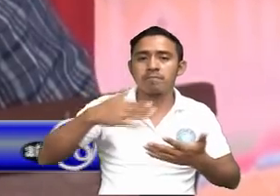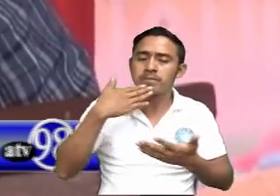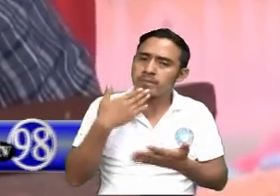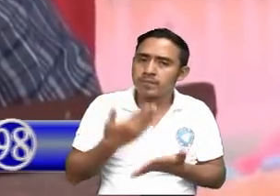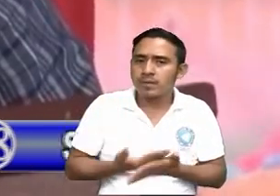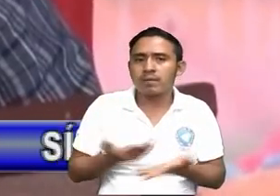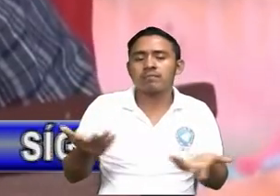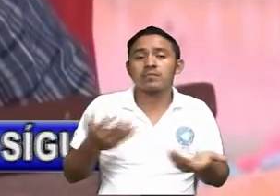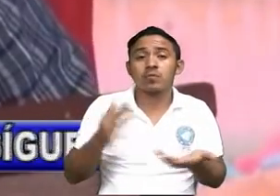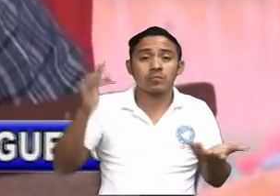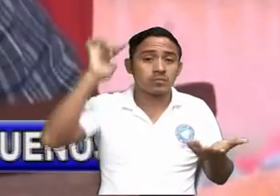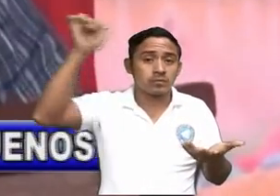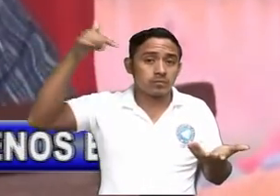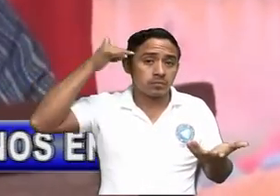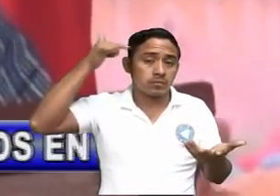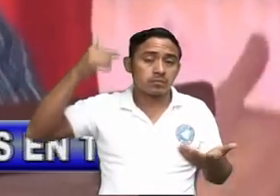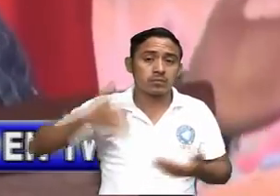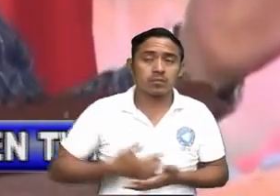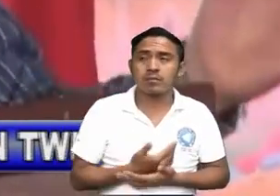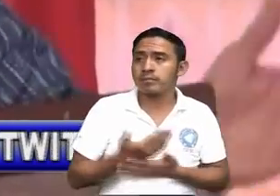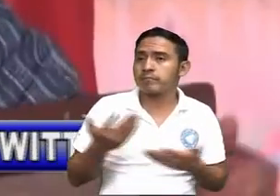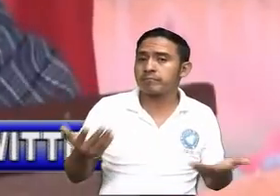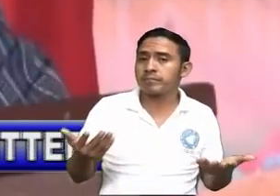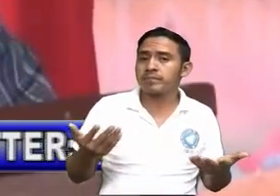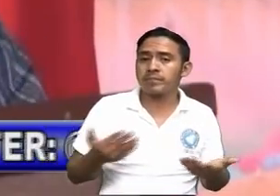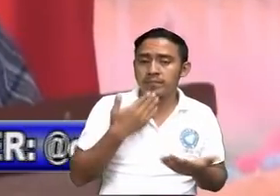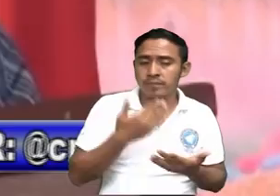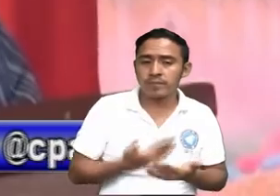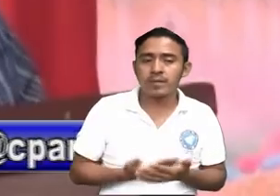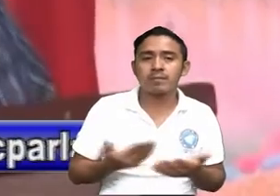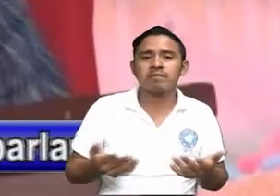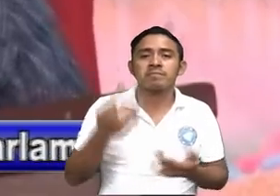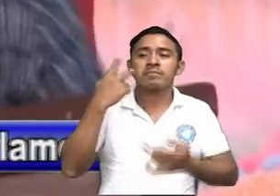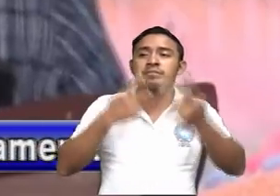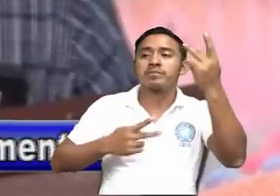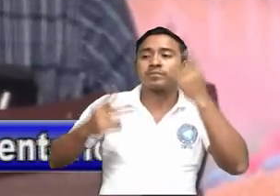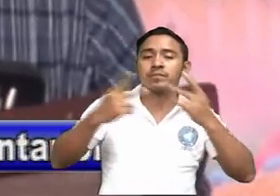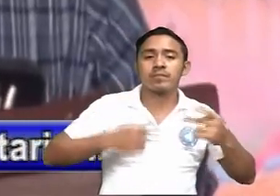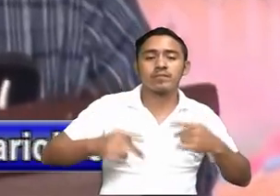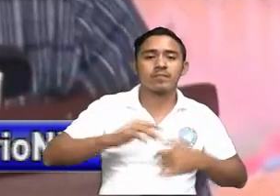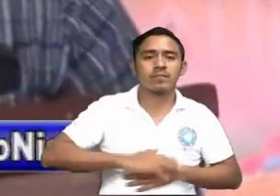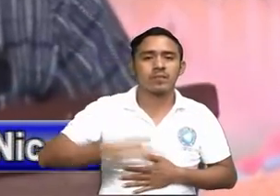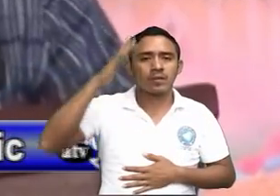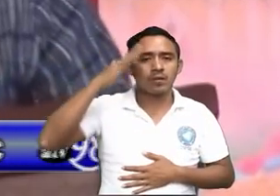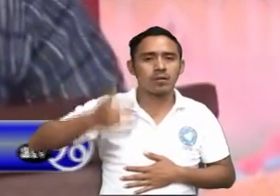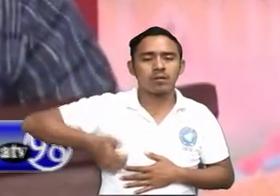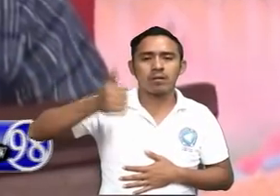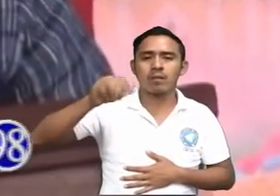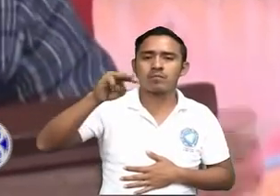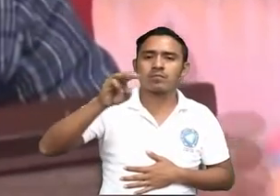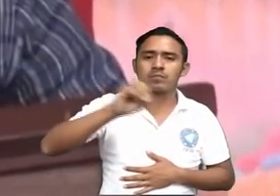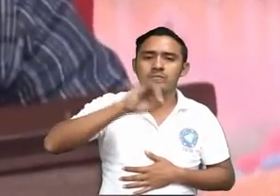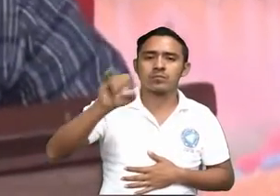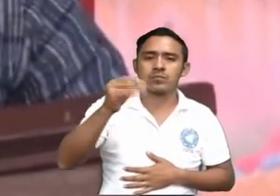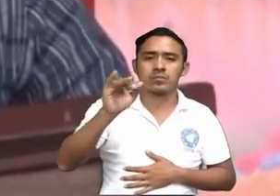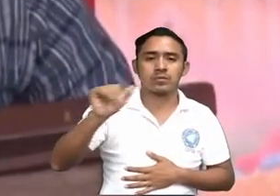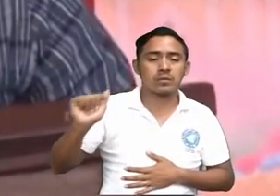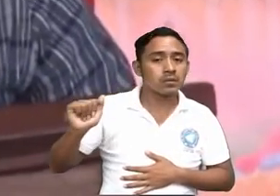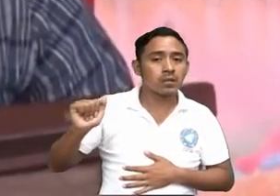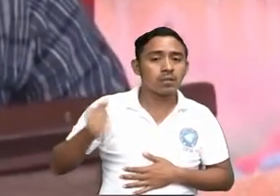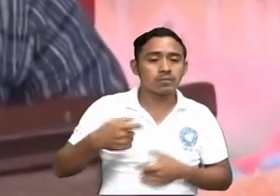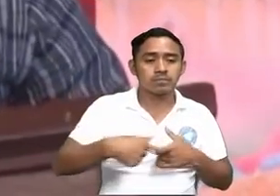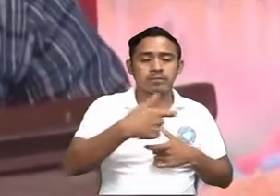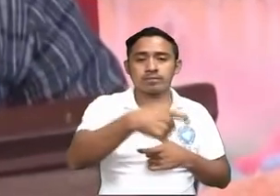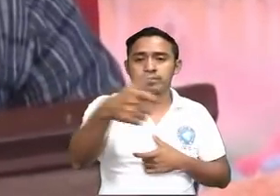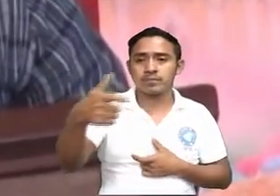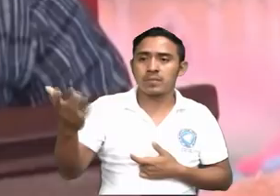agradecer a nuestro gobierno, queremos agradecer la visita del general Mujica y lo invitamos a